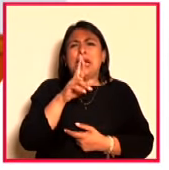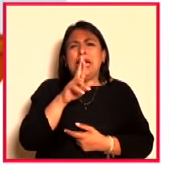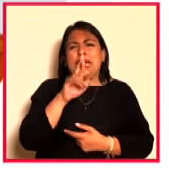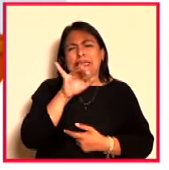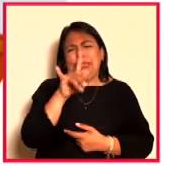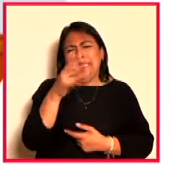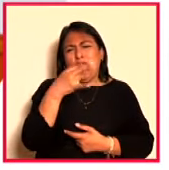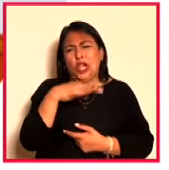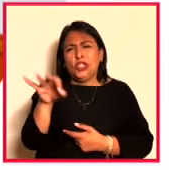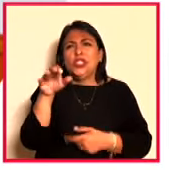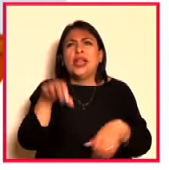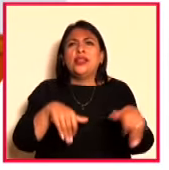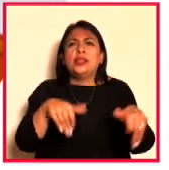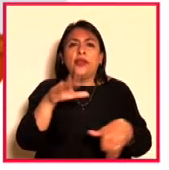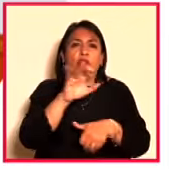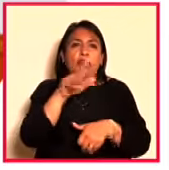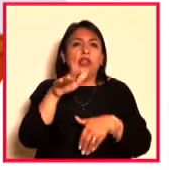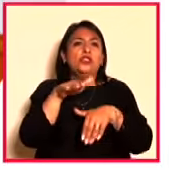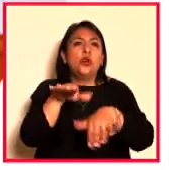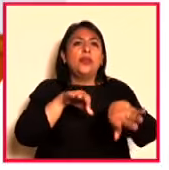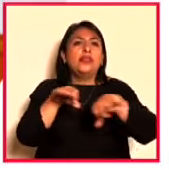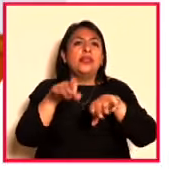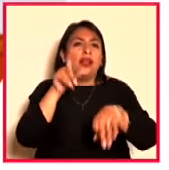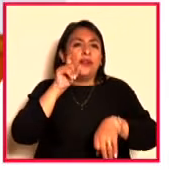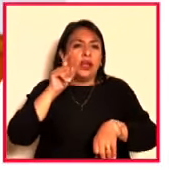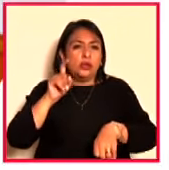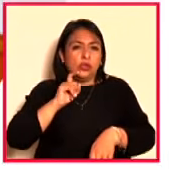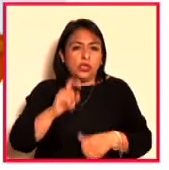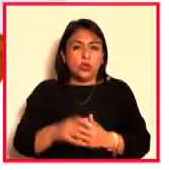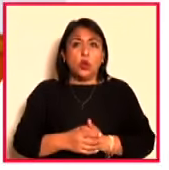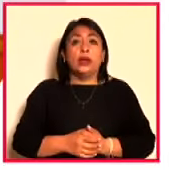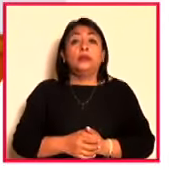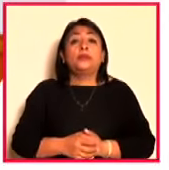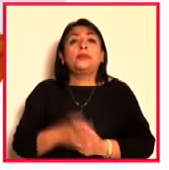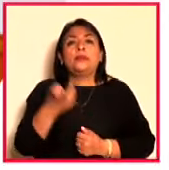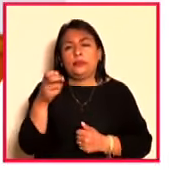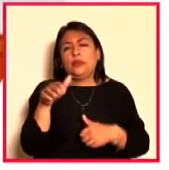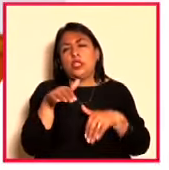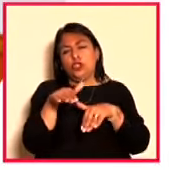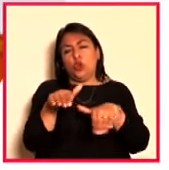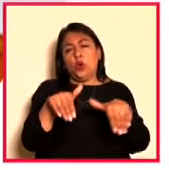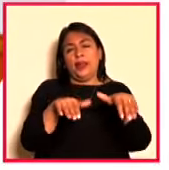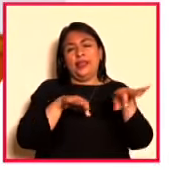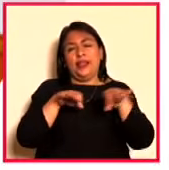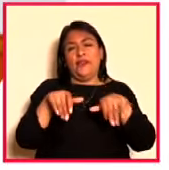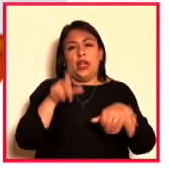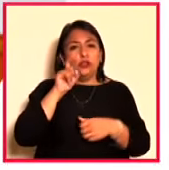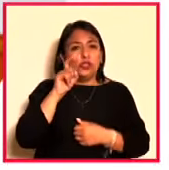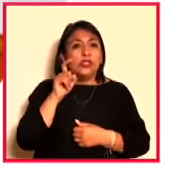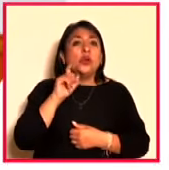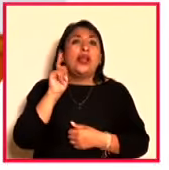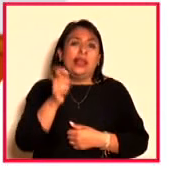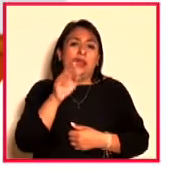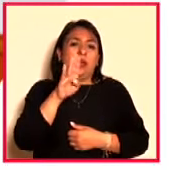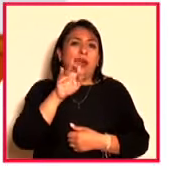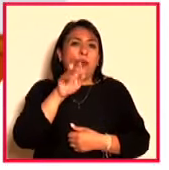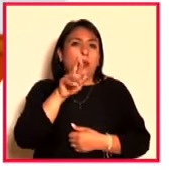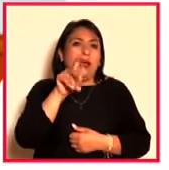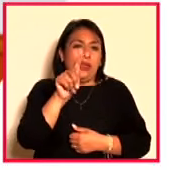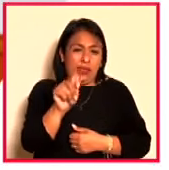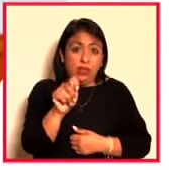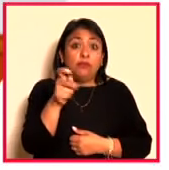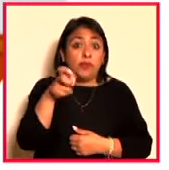cabaret sobre el trabajo sexual. Es una obra que trata sobre el trabajo sexual y es una obra de cabaret. Es